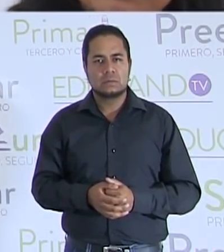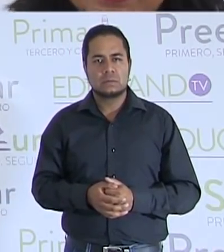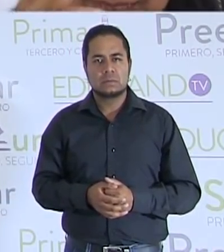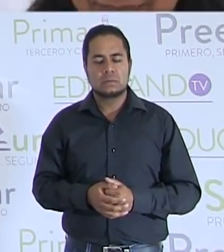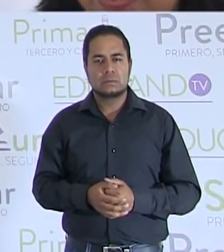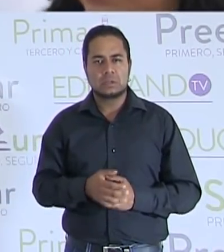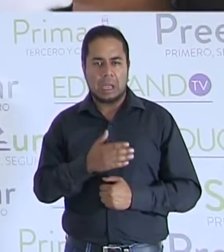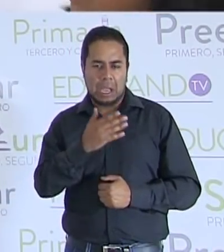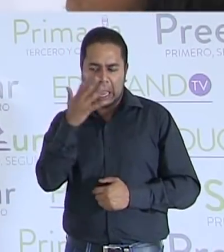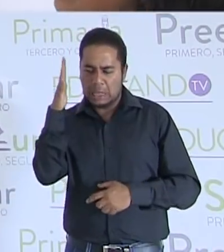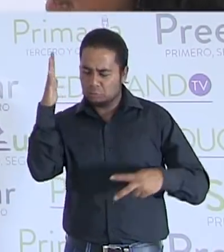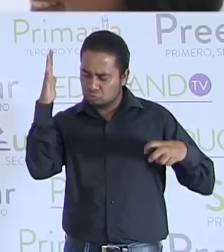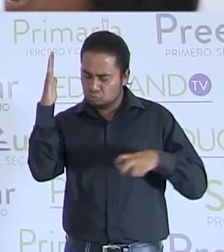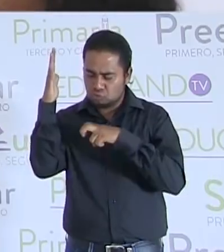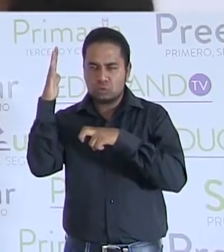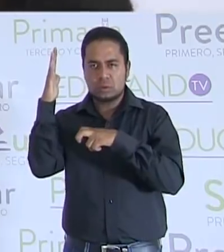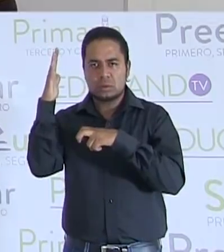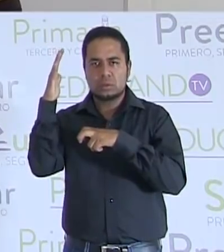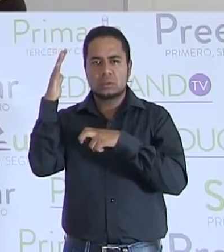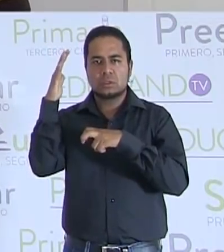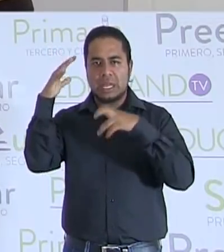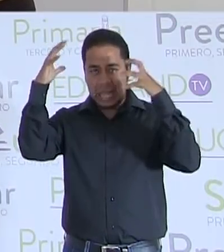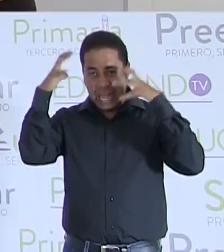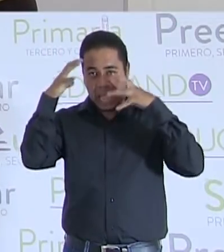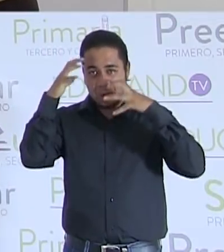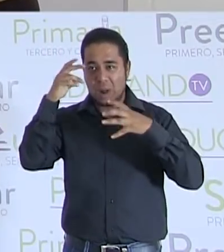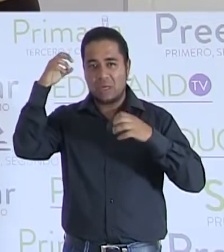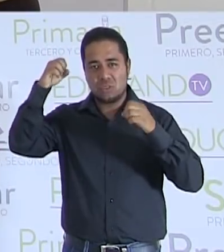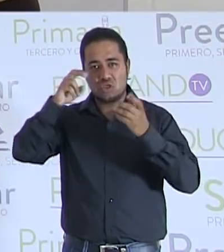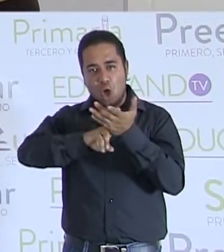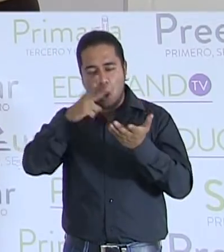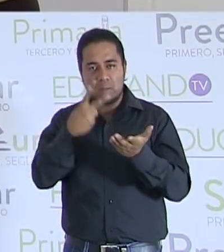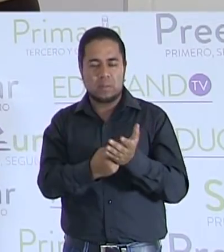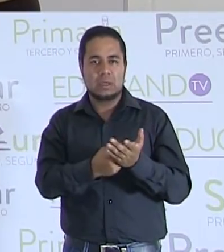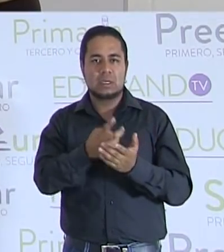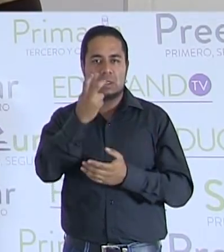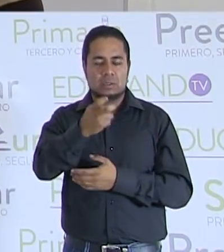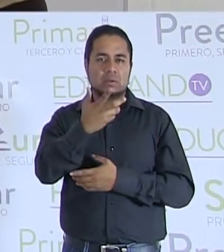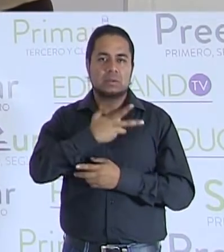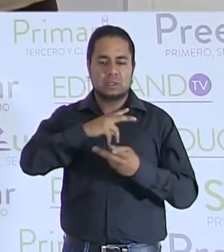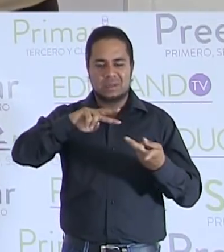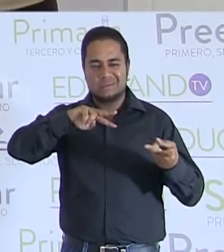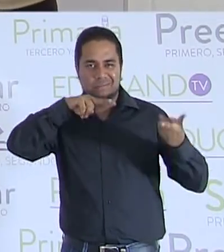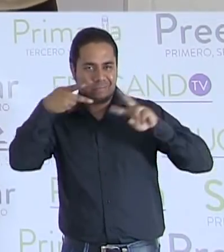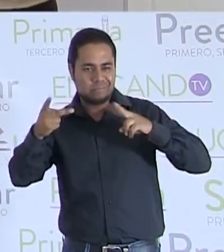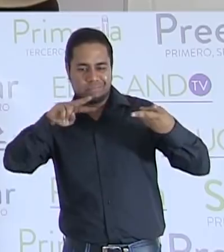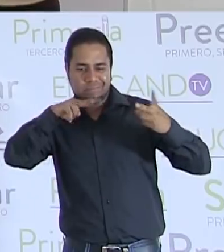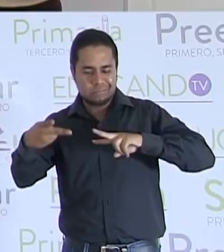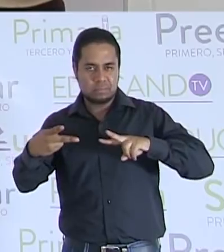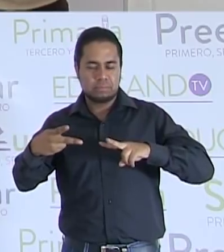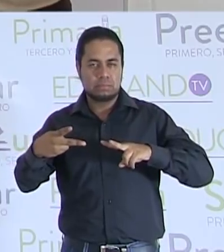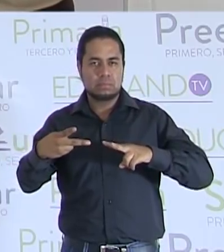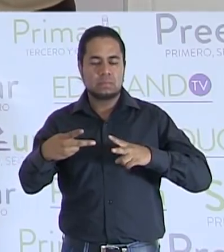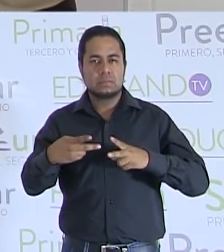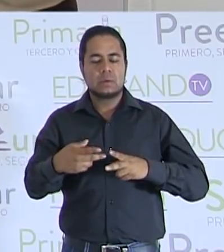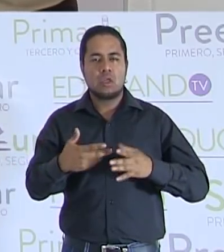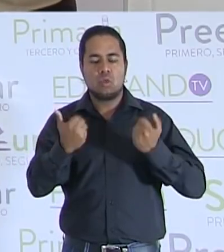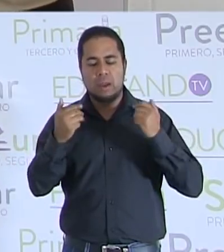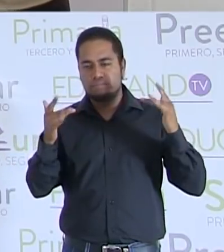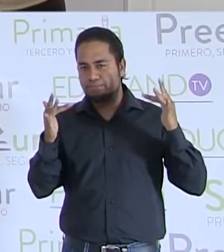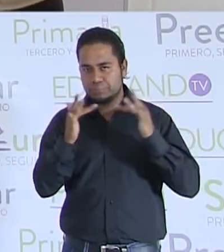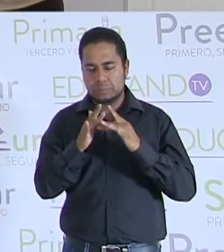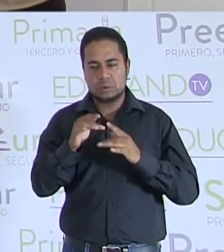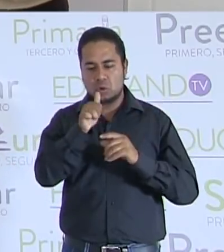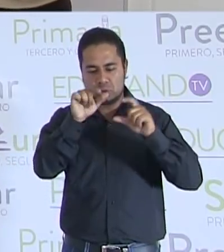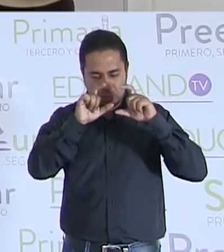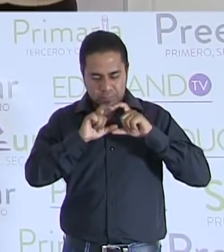moja. ¿Se dan cuenta? Traen totalmente significados contrarios. Vamos